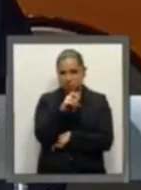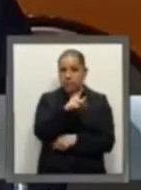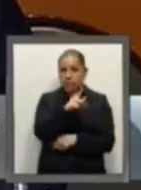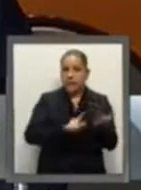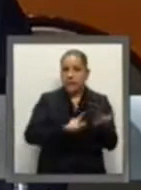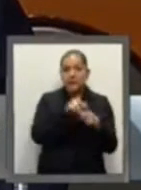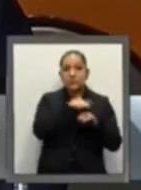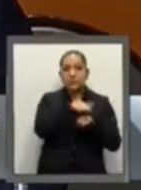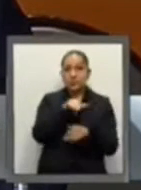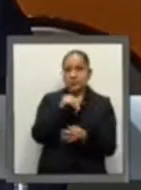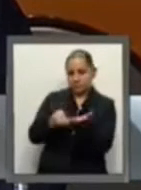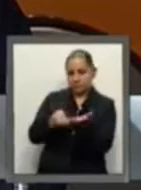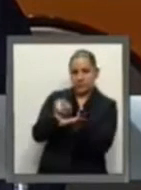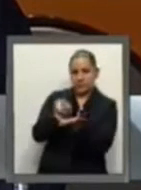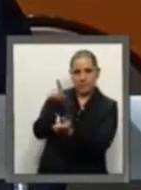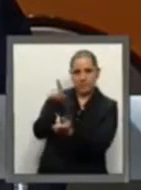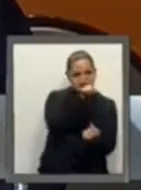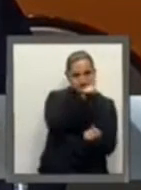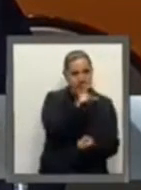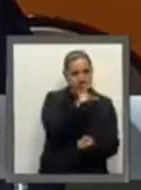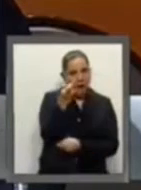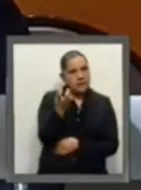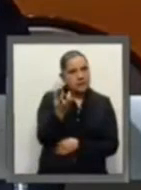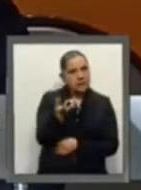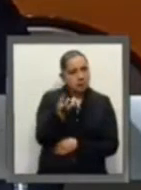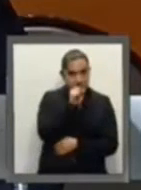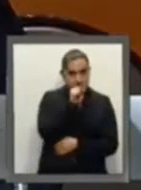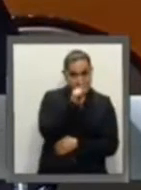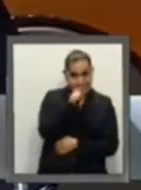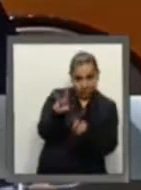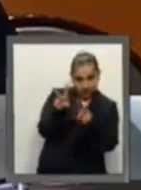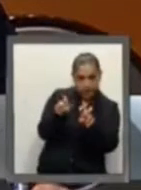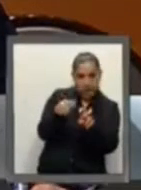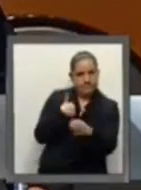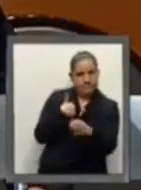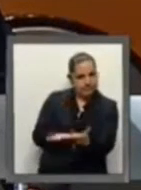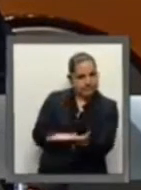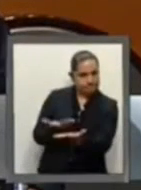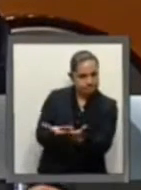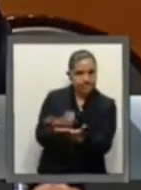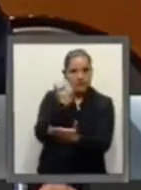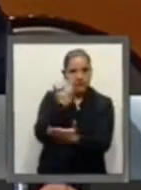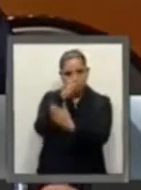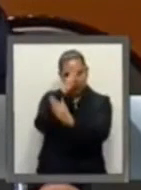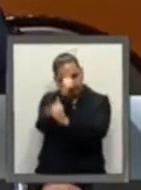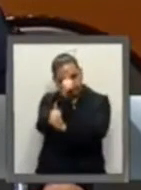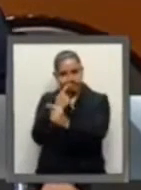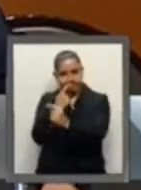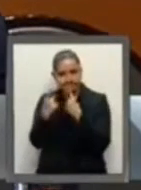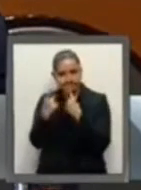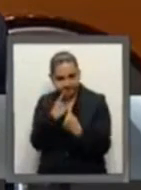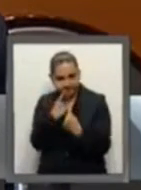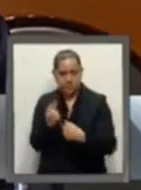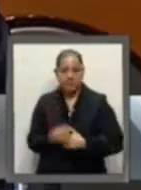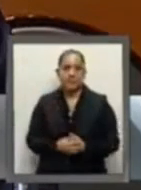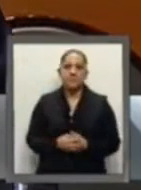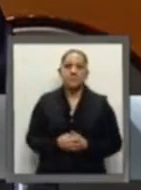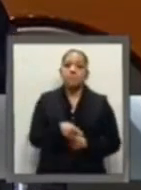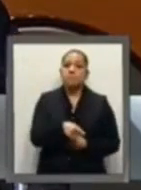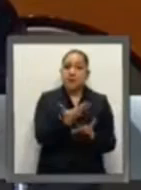salvedad por eso hay presentó un punto de acuerdo y debo decirles que en esta sesión